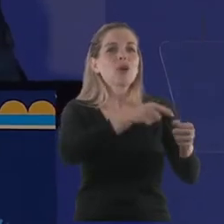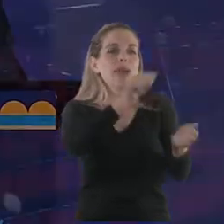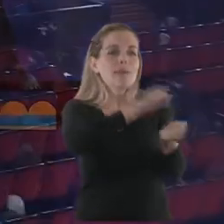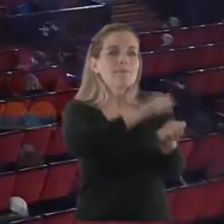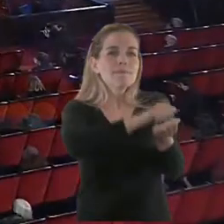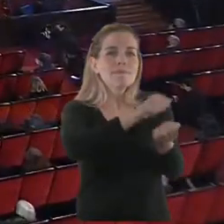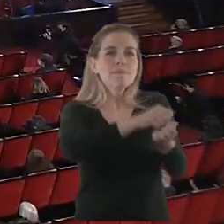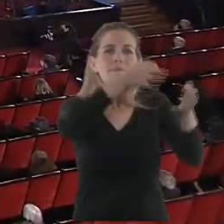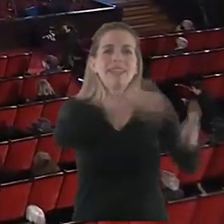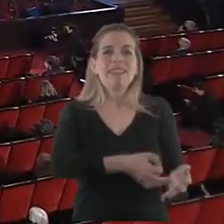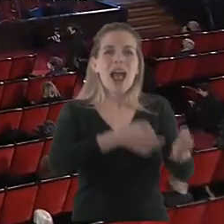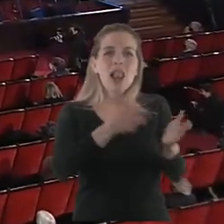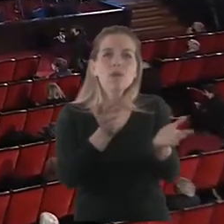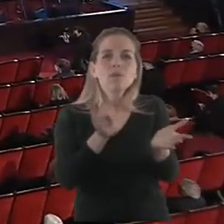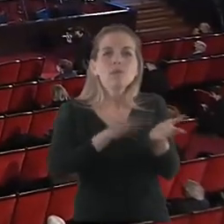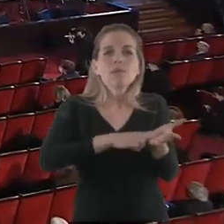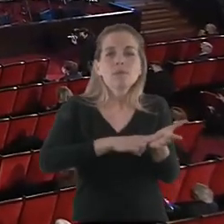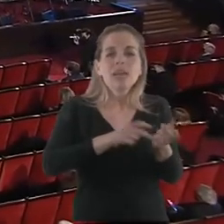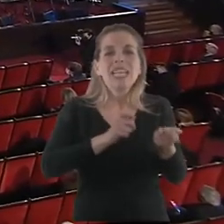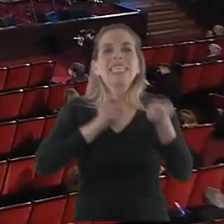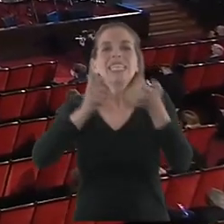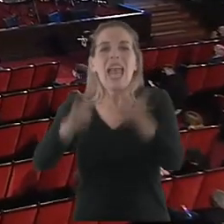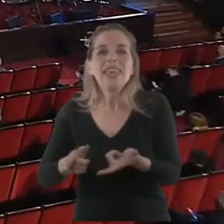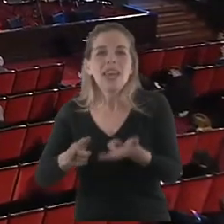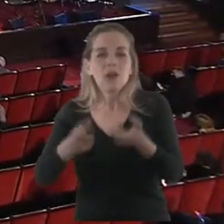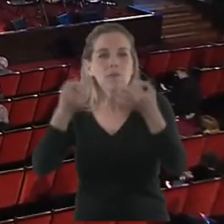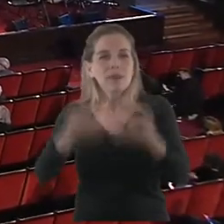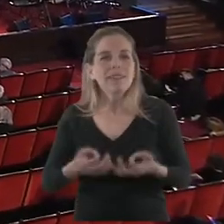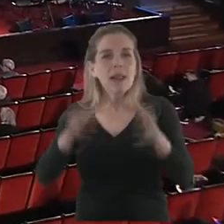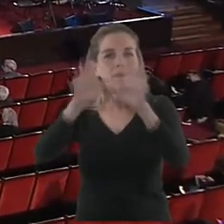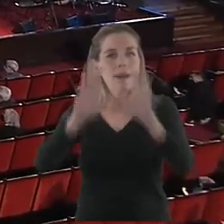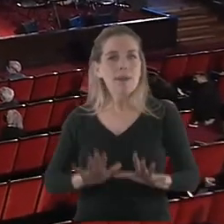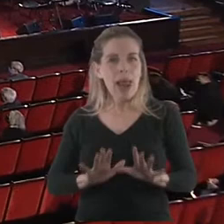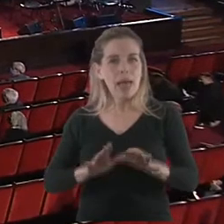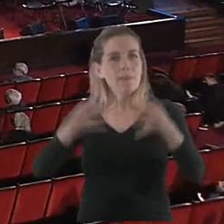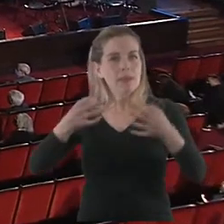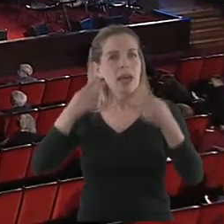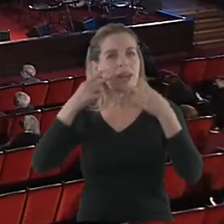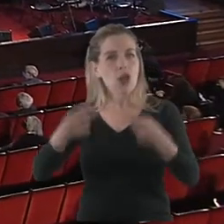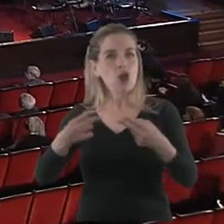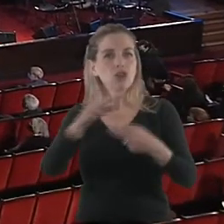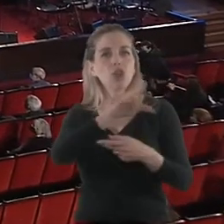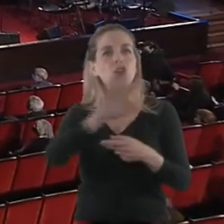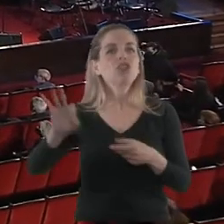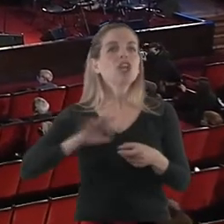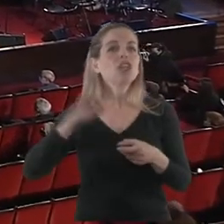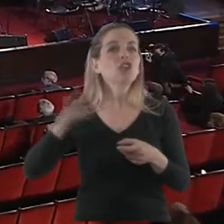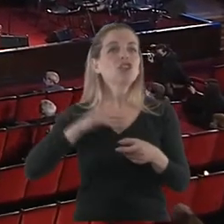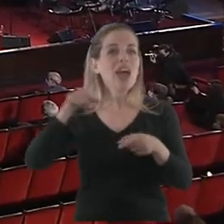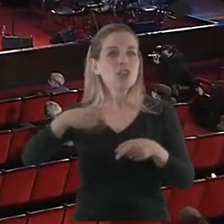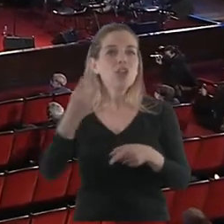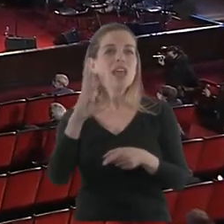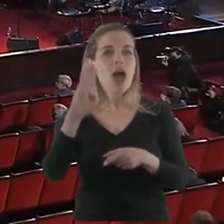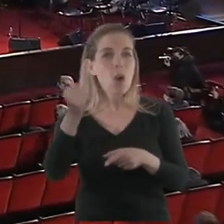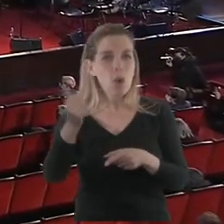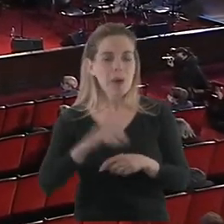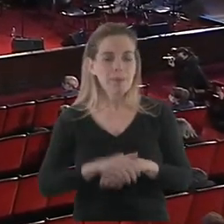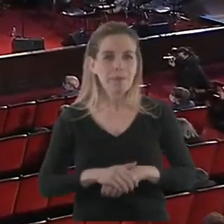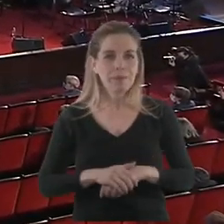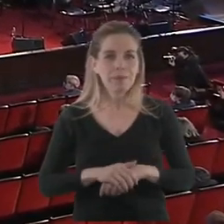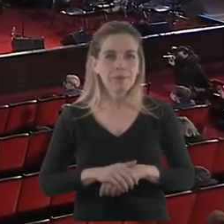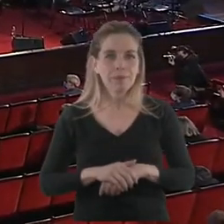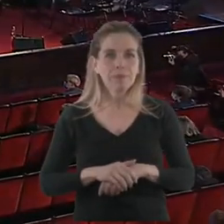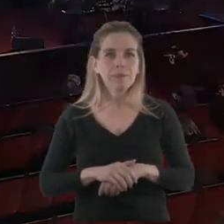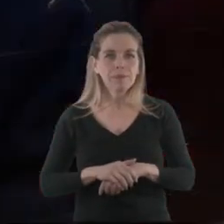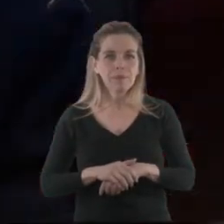del Correo Argentino, que fueron especialmente elaboradas en conmemoración del bicentenario de la UBA. Así es, y